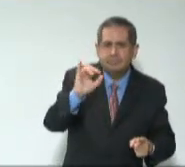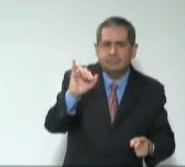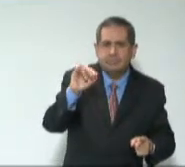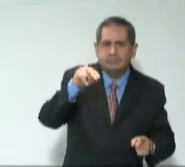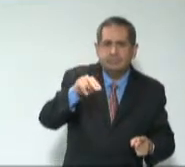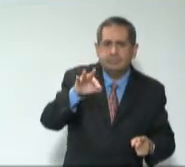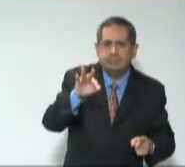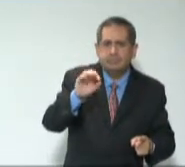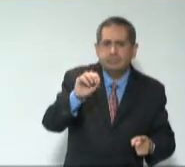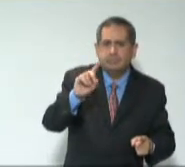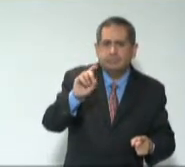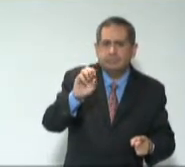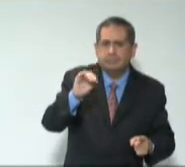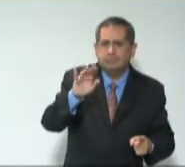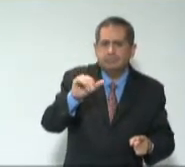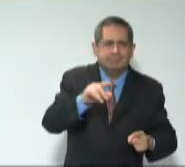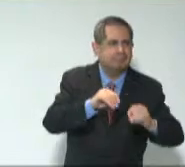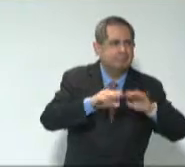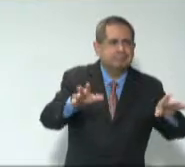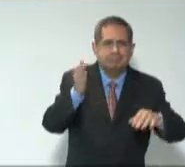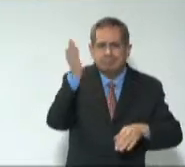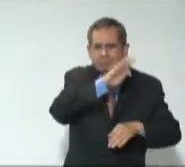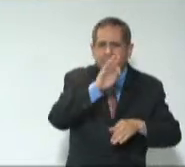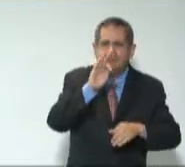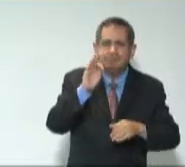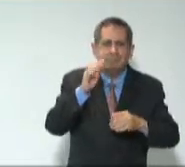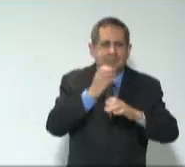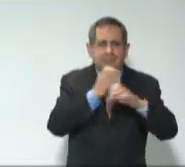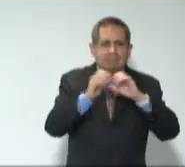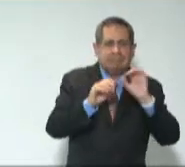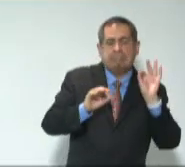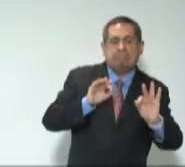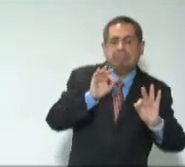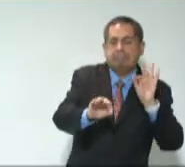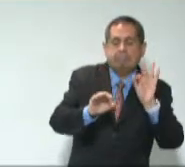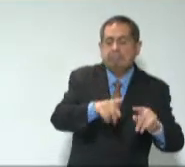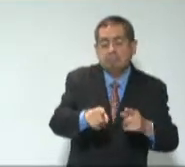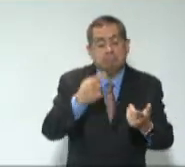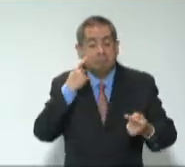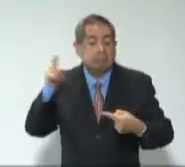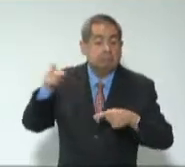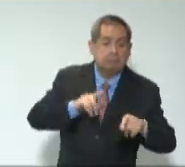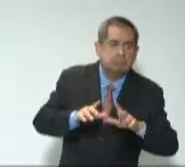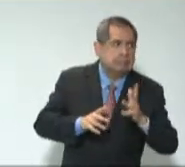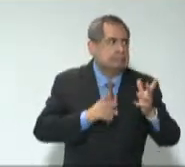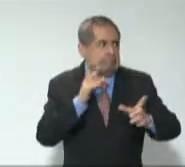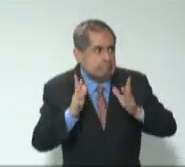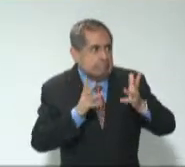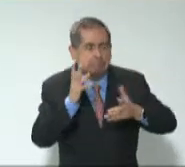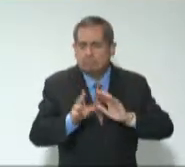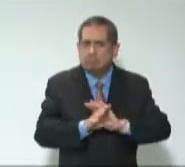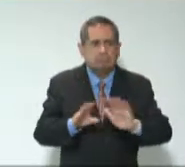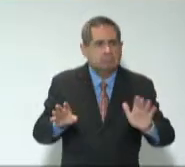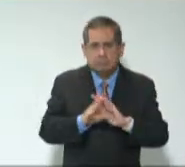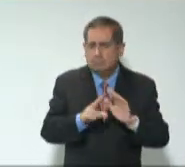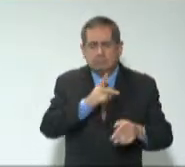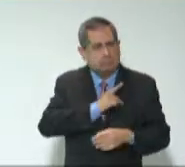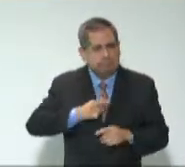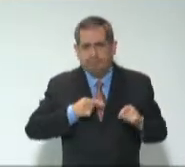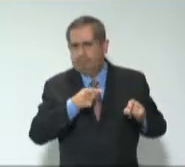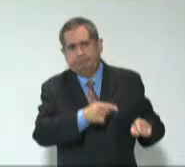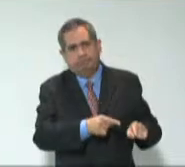especialmente a los más a los más vulnerables ya sea porque porque el estado motu propio lo haga o a instancia de cualquier